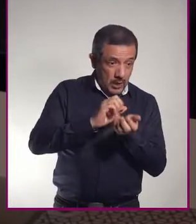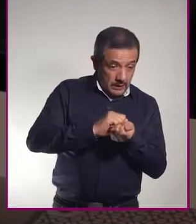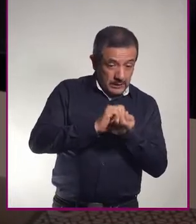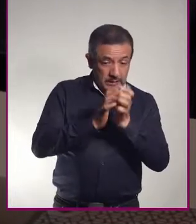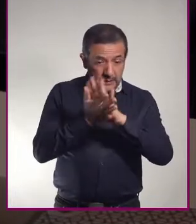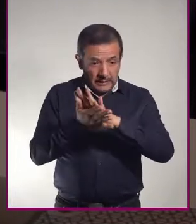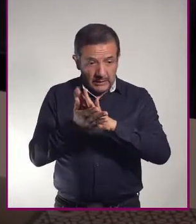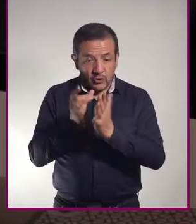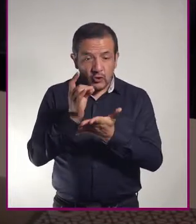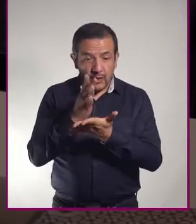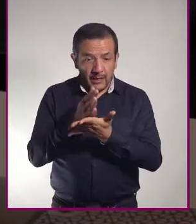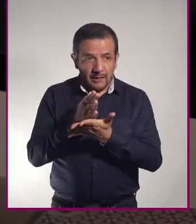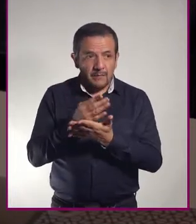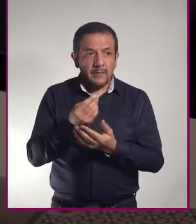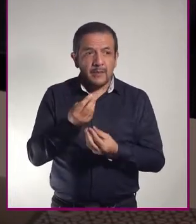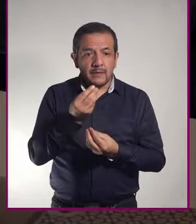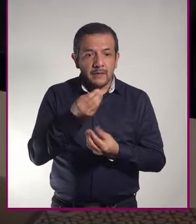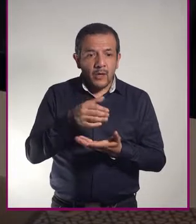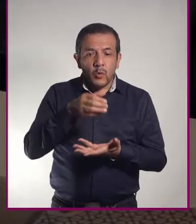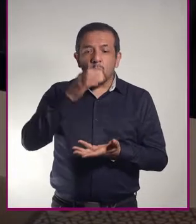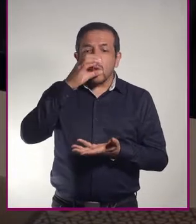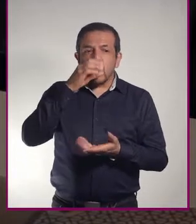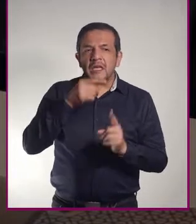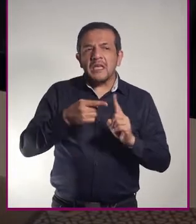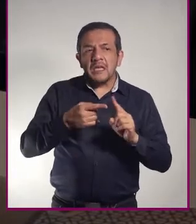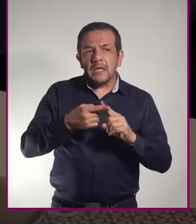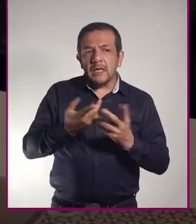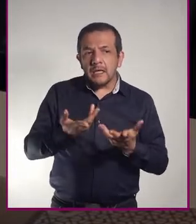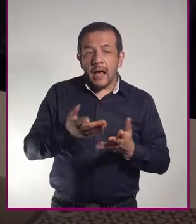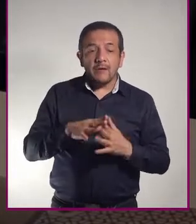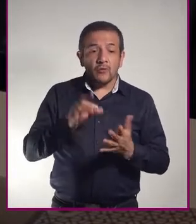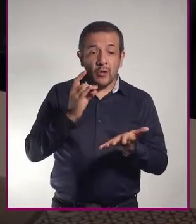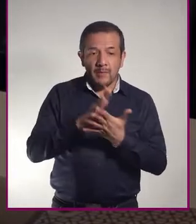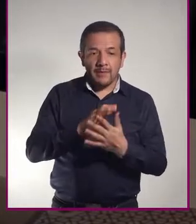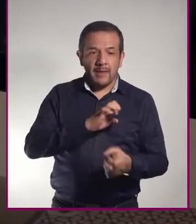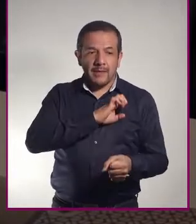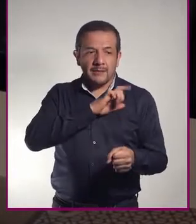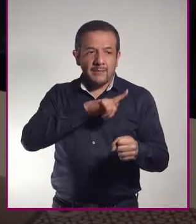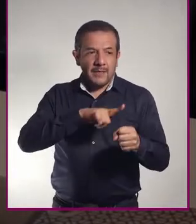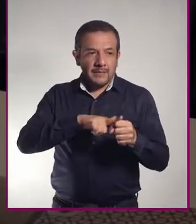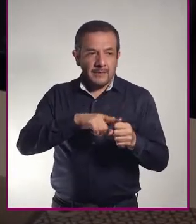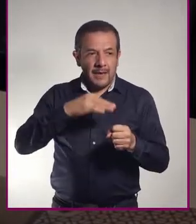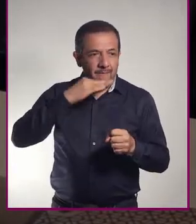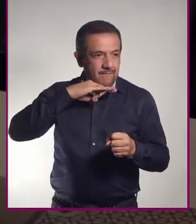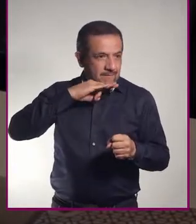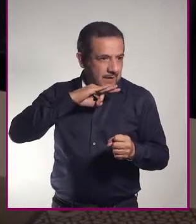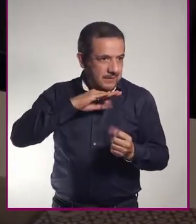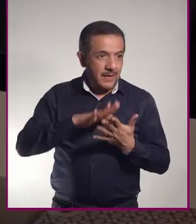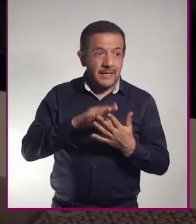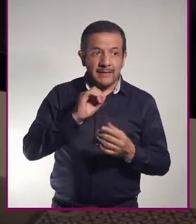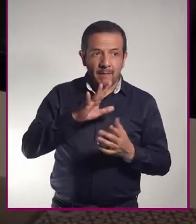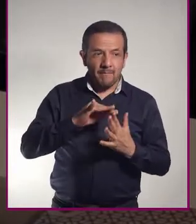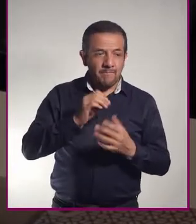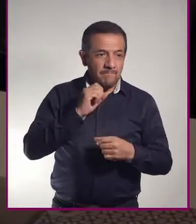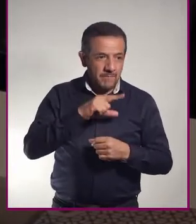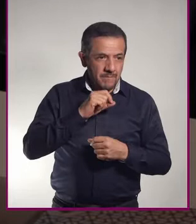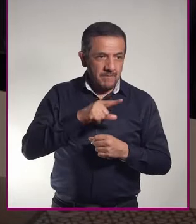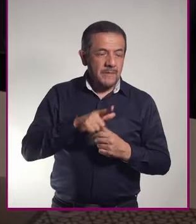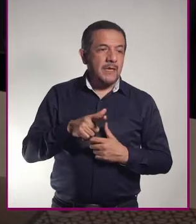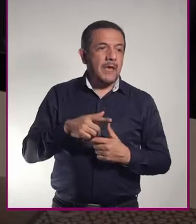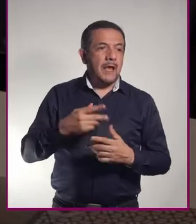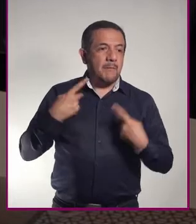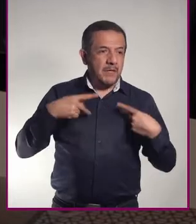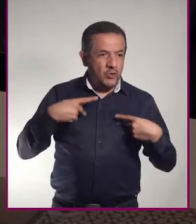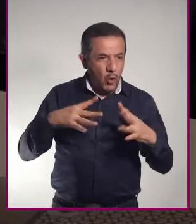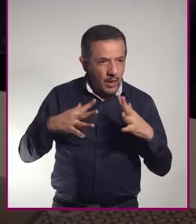estaba limitada solamente para algunos eventos especiales, y los guerreros o los sacerdotes